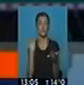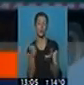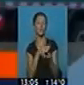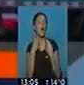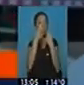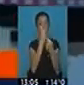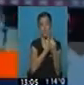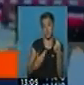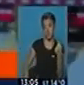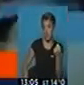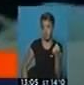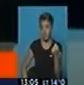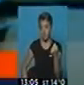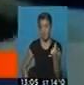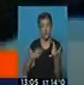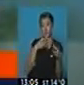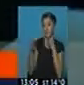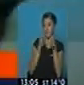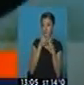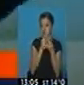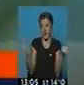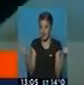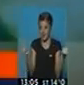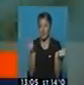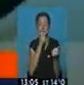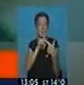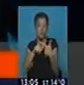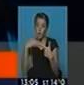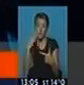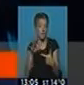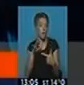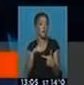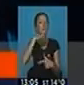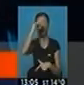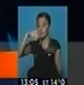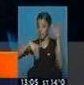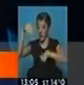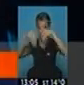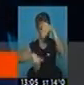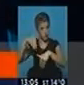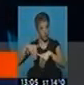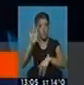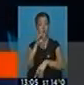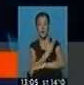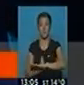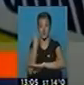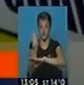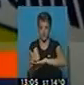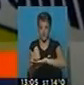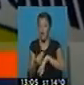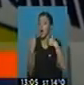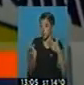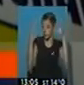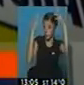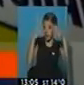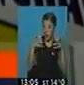impopular como se espera, pese a esta crisis tan grave que hay. Y si no, se tiene que ir, se convoca a elecciones, y el chavismo incluso en ese contexto podría tener la oportunidad de presentar un